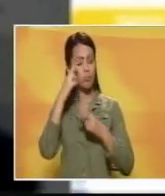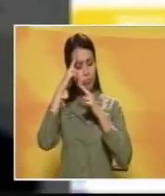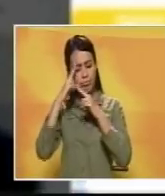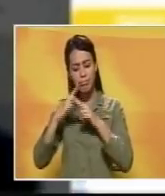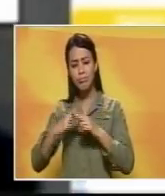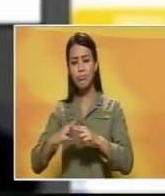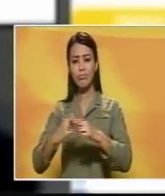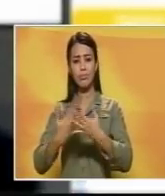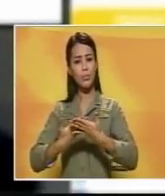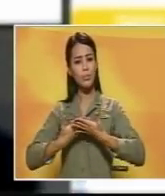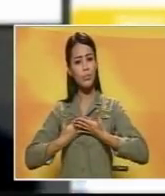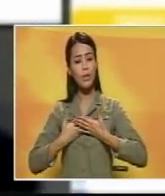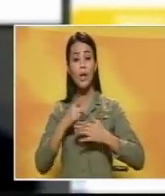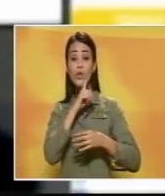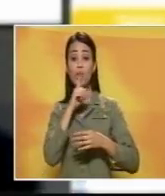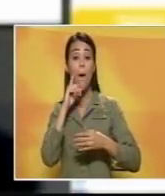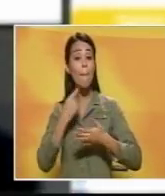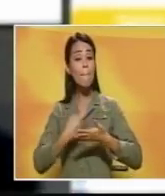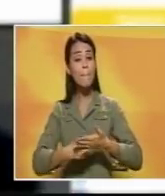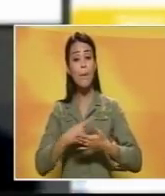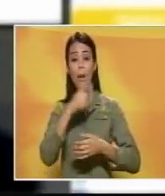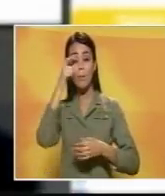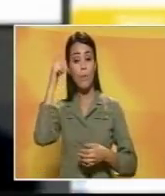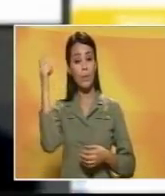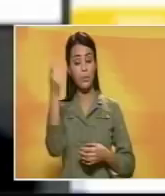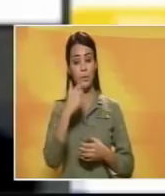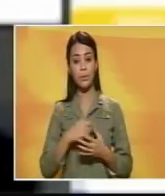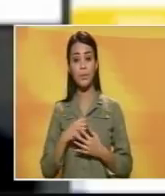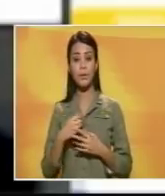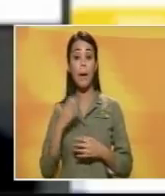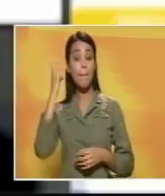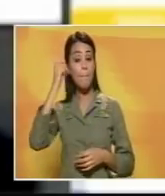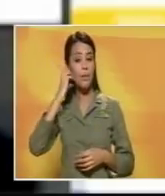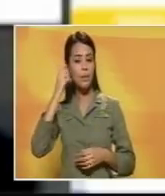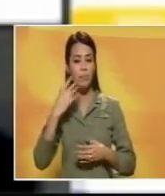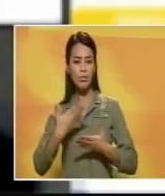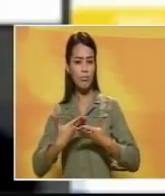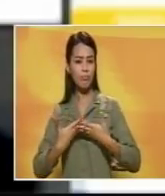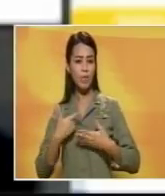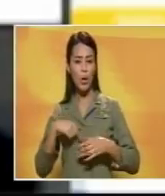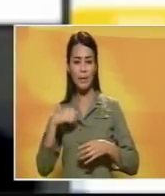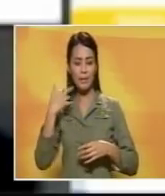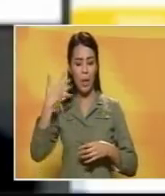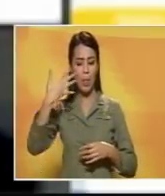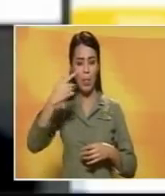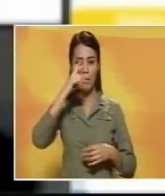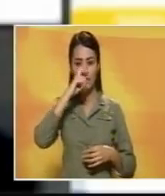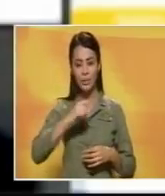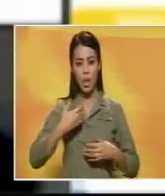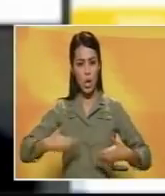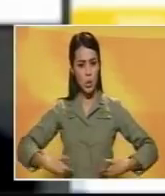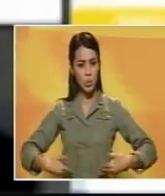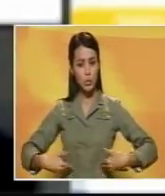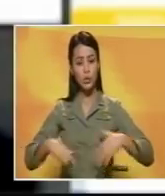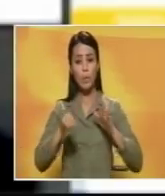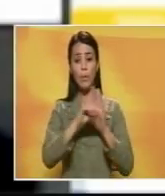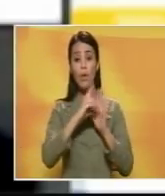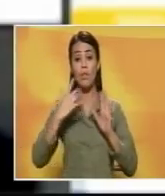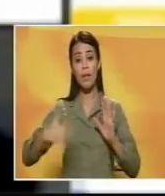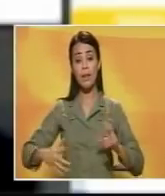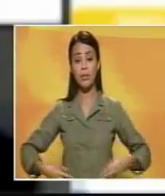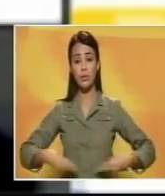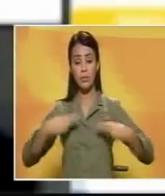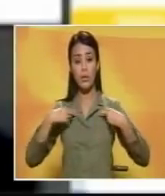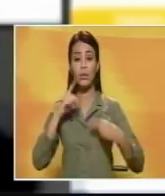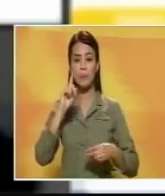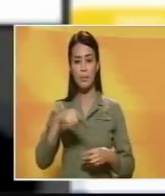recibir tal distinción en nombre del pueblo. El Parlamento Europeo ha reconocido por años con este premio la lucha por los derechos humanos. Este